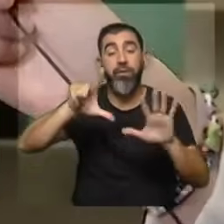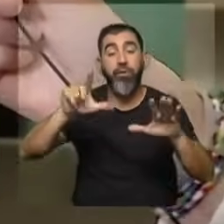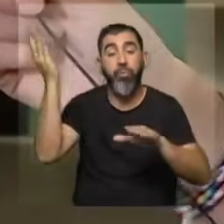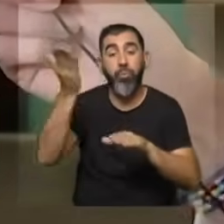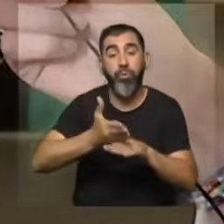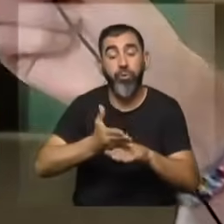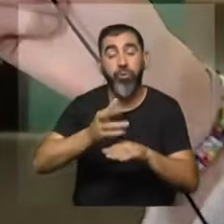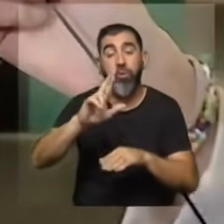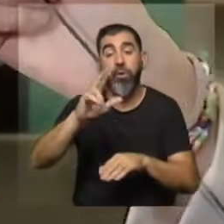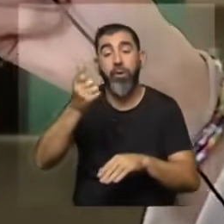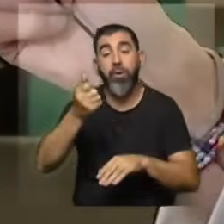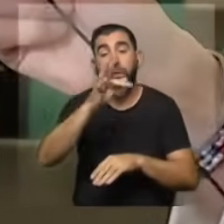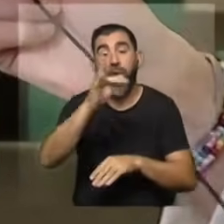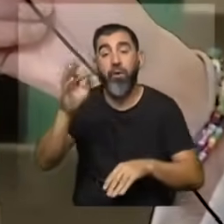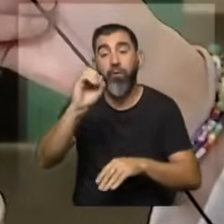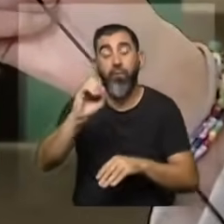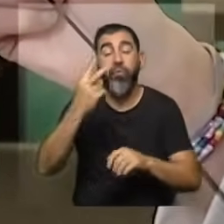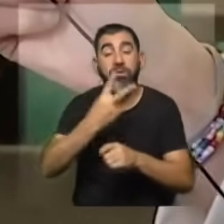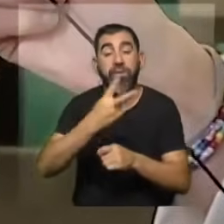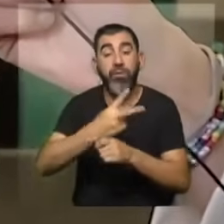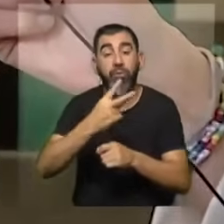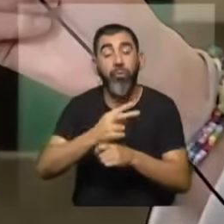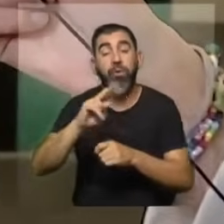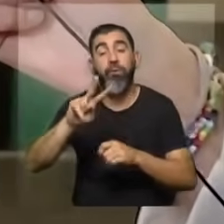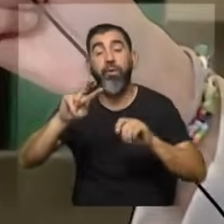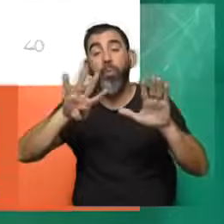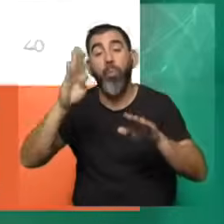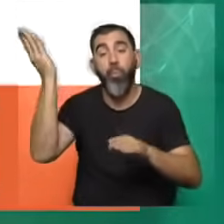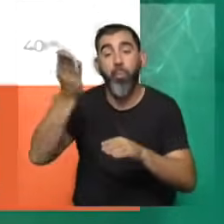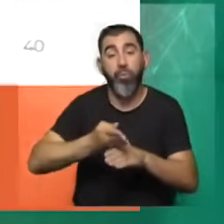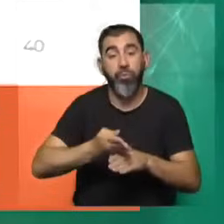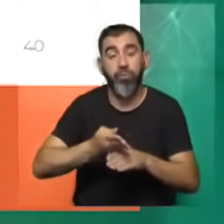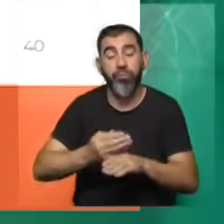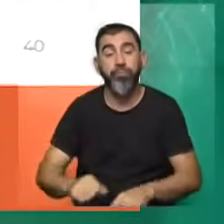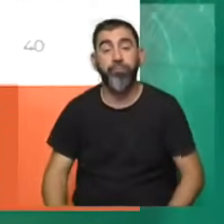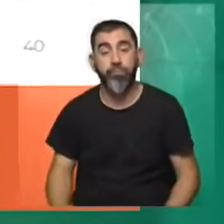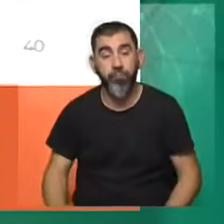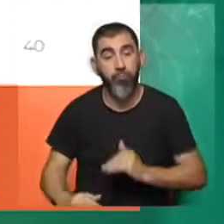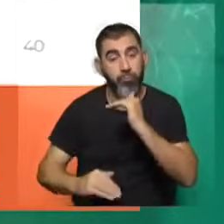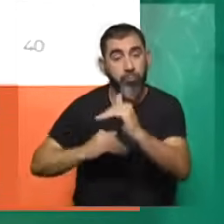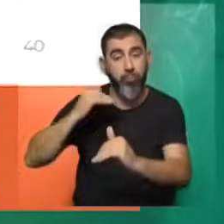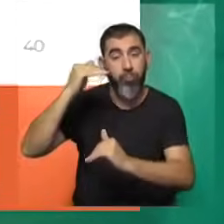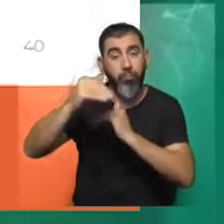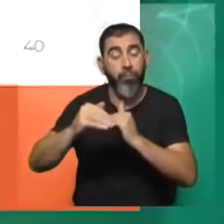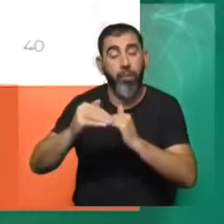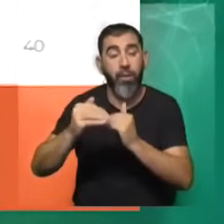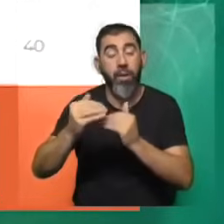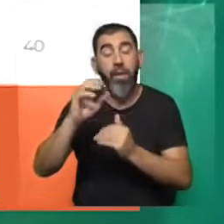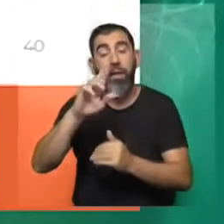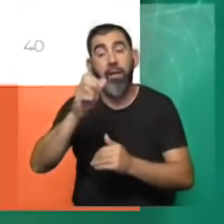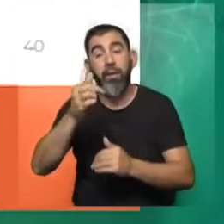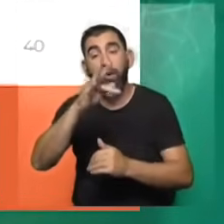por Y en segundo lugar aparece Laura rafo con 29 por lo que refleja un crecimiento de la economista y